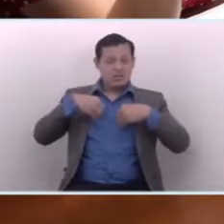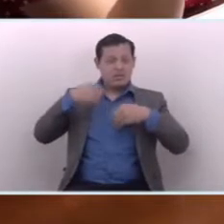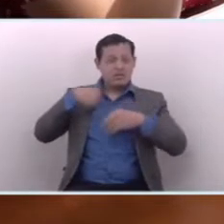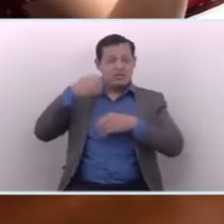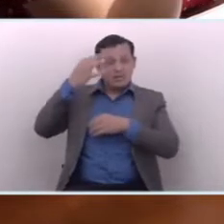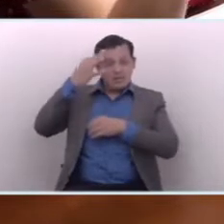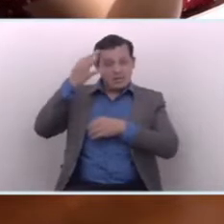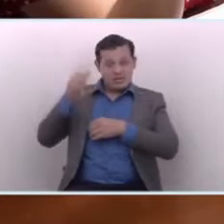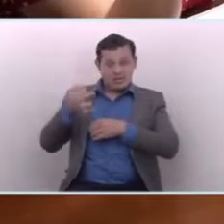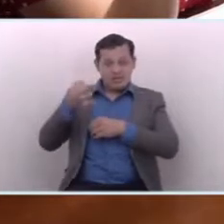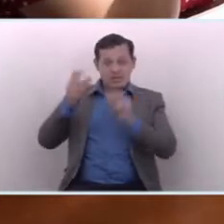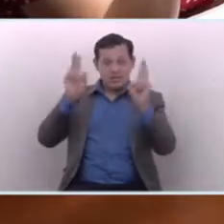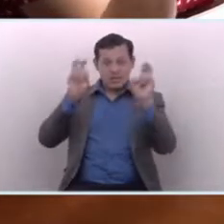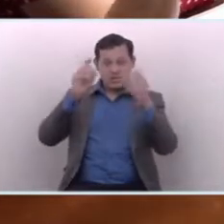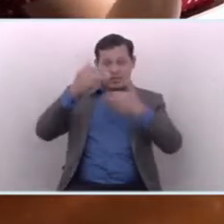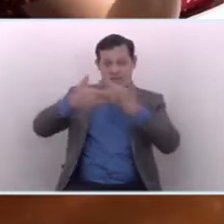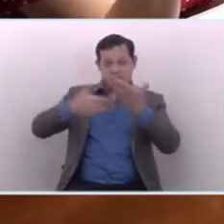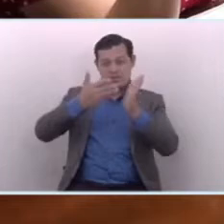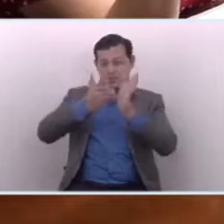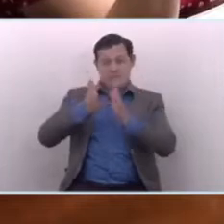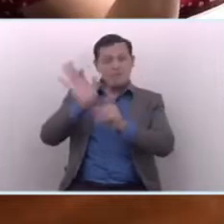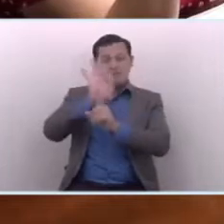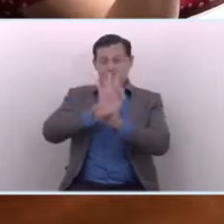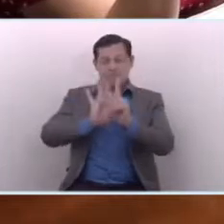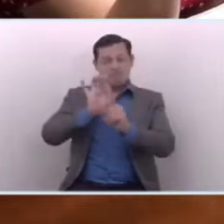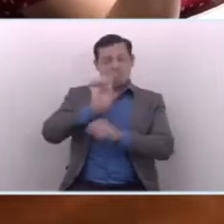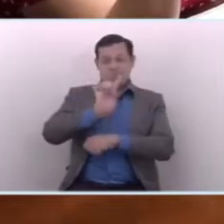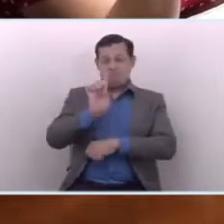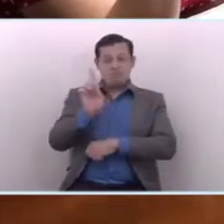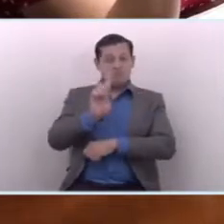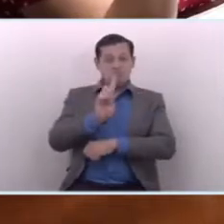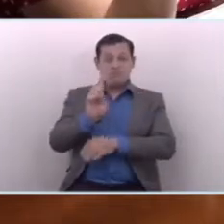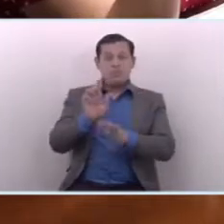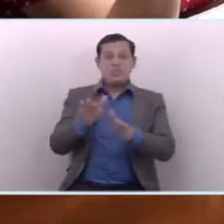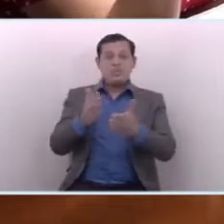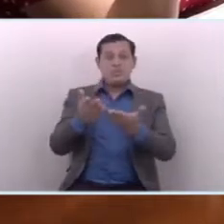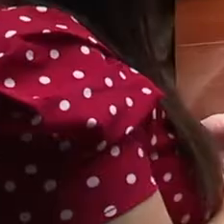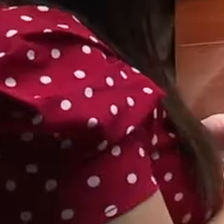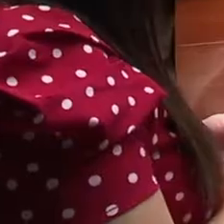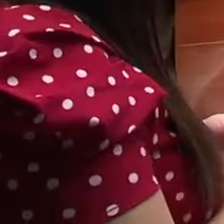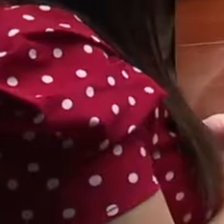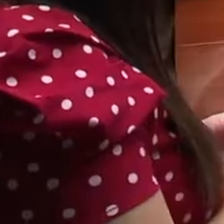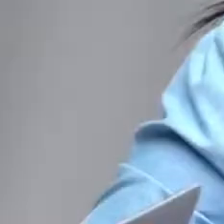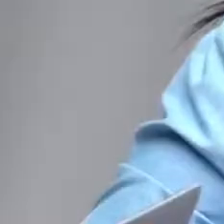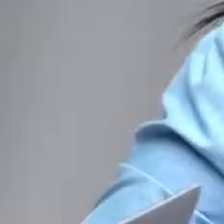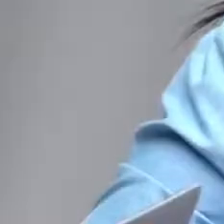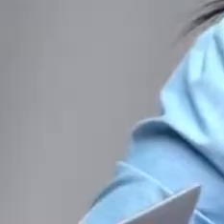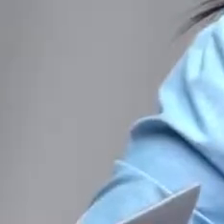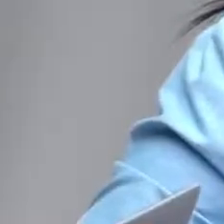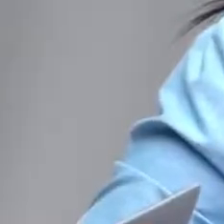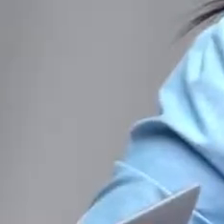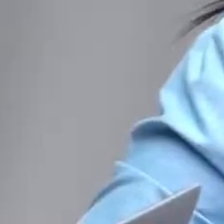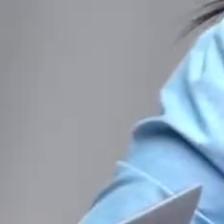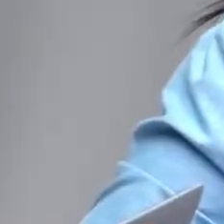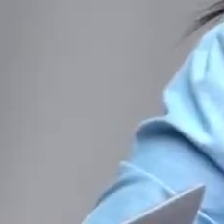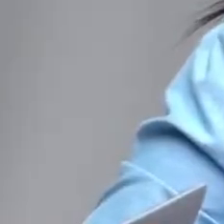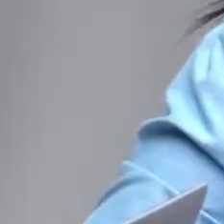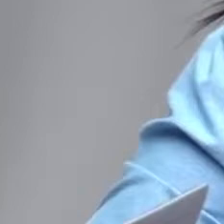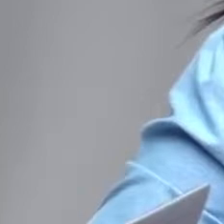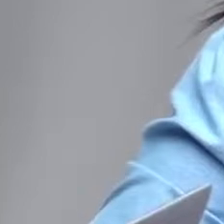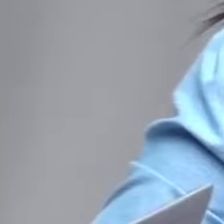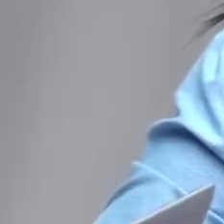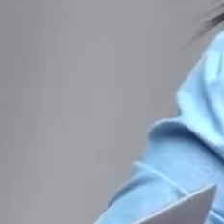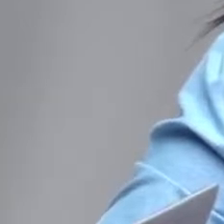órgano legislativo el 30 de agosto y generó polémica ya que incluía el cobro de un nuevo impuesto de 5% a todos los seguros